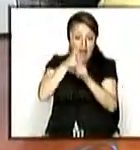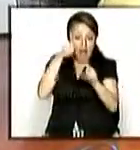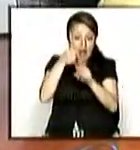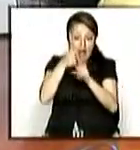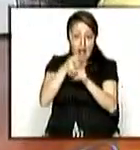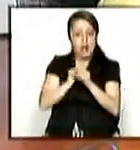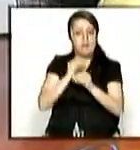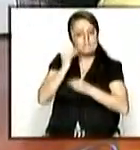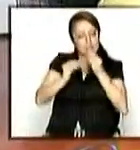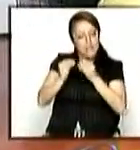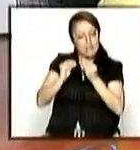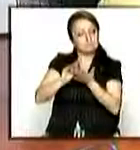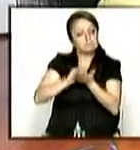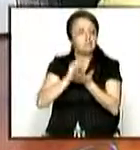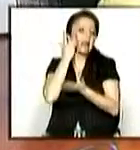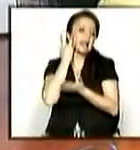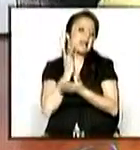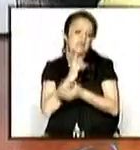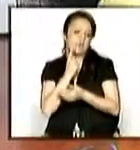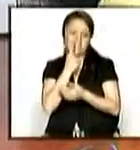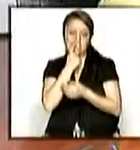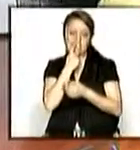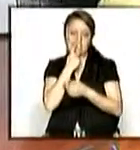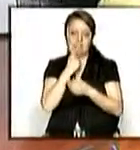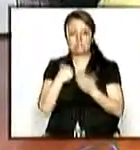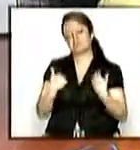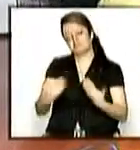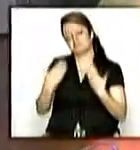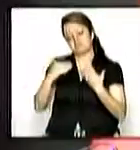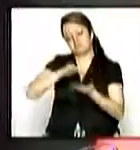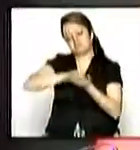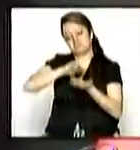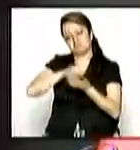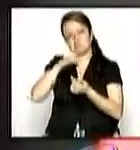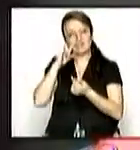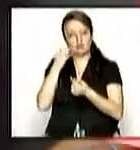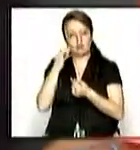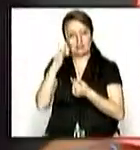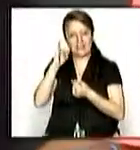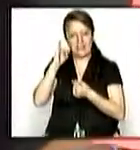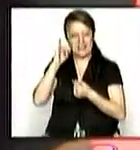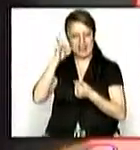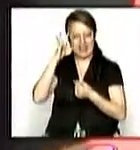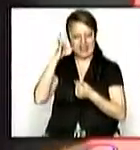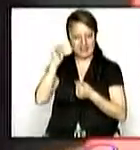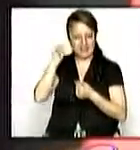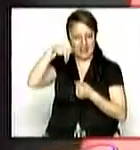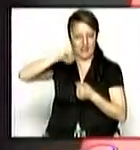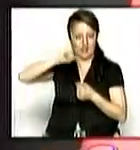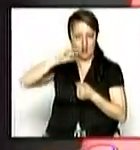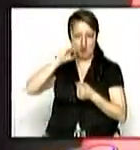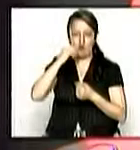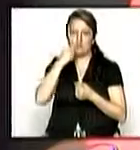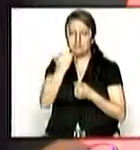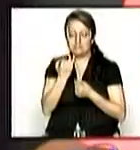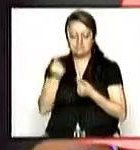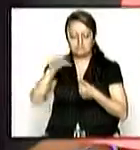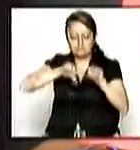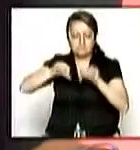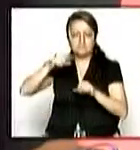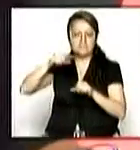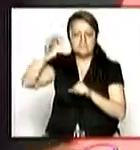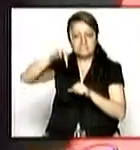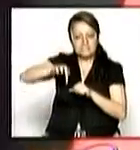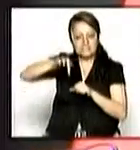candidato para colocar este tipo de tratamientos que son a base de titanio. Como les decía empezando el programa, el titanio es